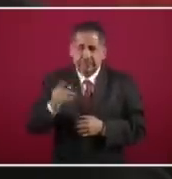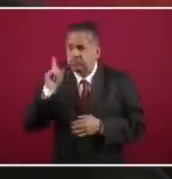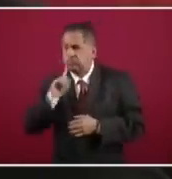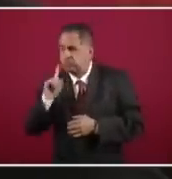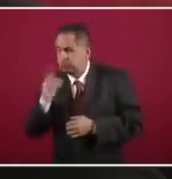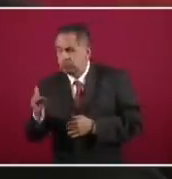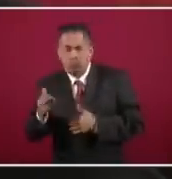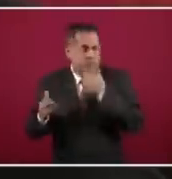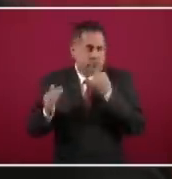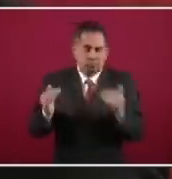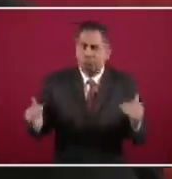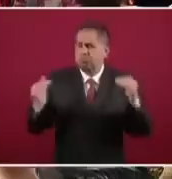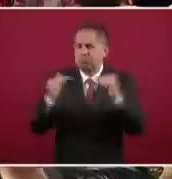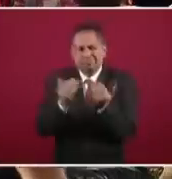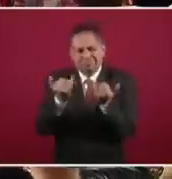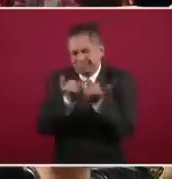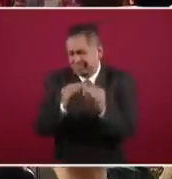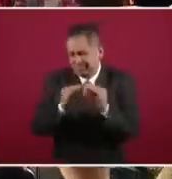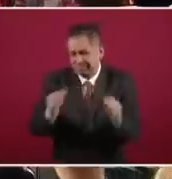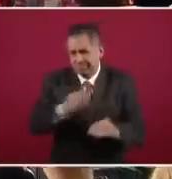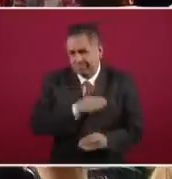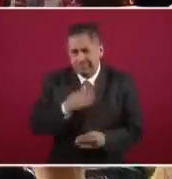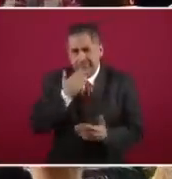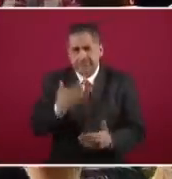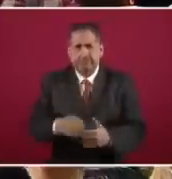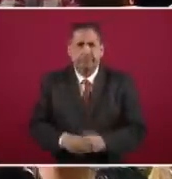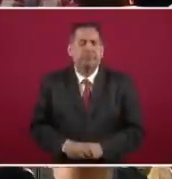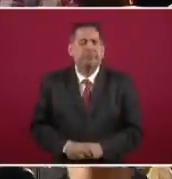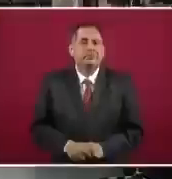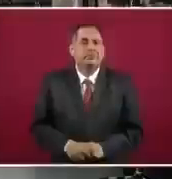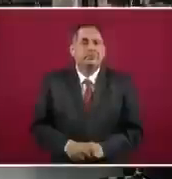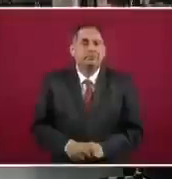pero también es muy bueno para los hombres.